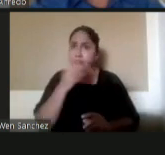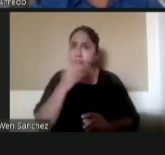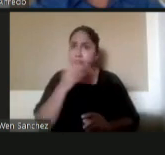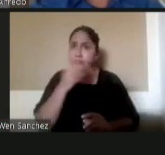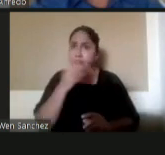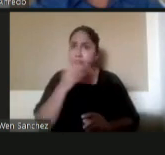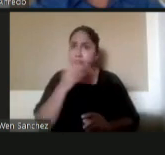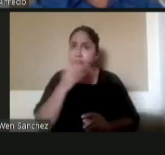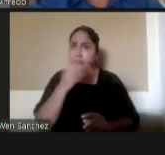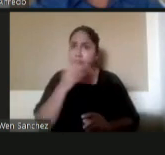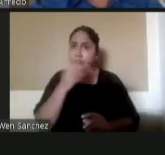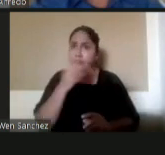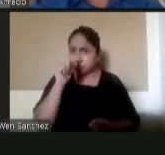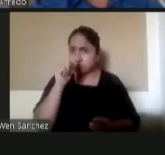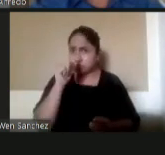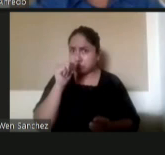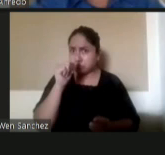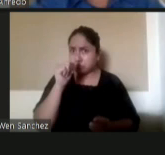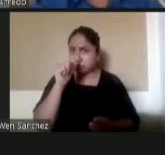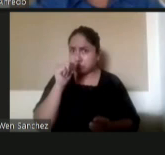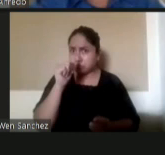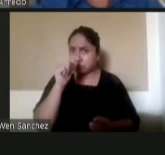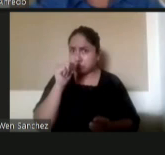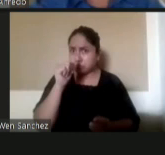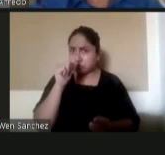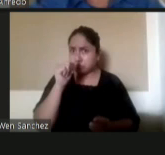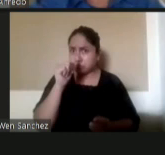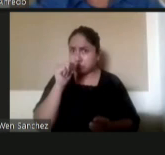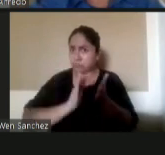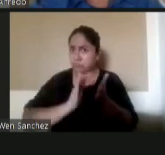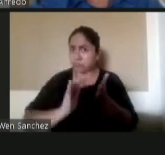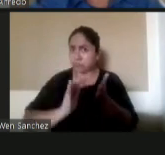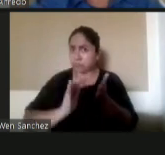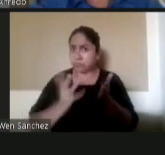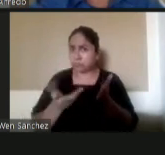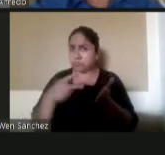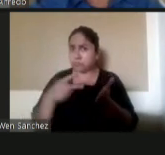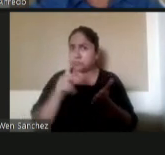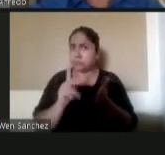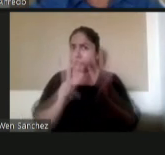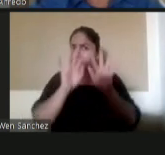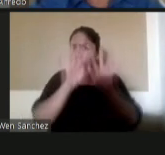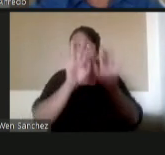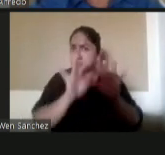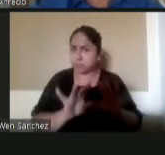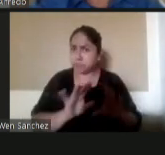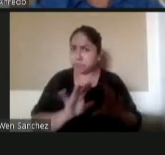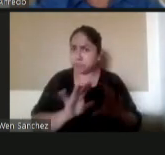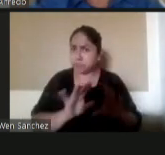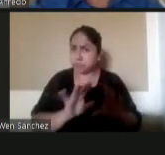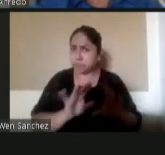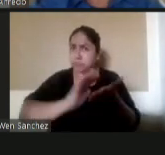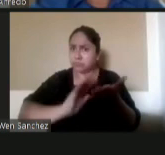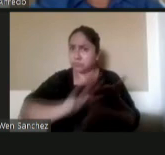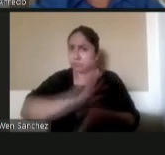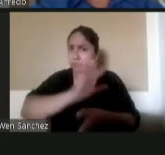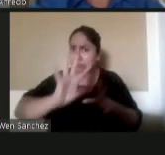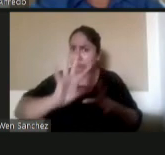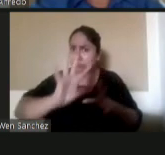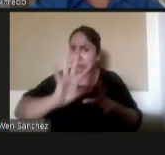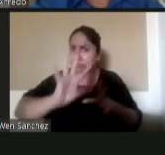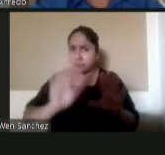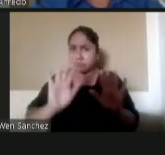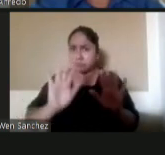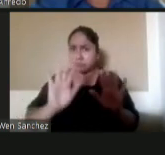de acuerdo con la dispensa de la lectura del acta de la sesión 73 ordinaria. Si es así, favor de